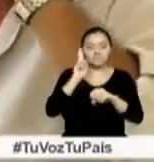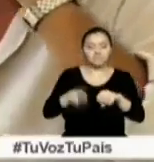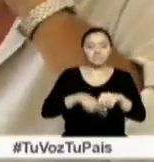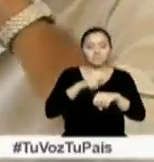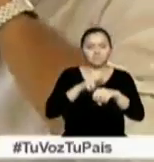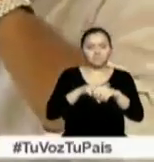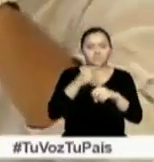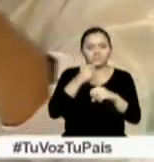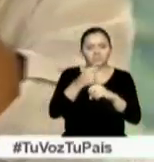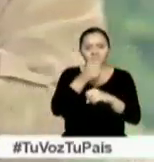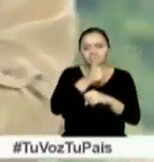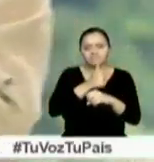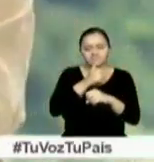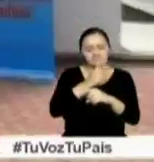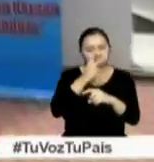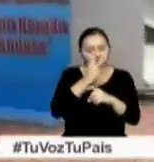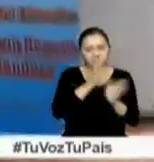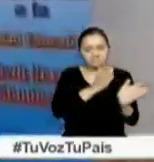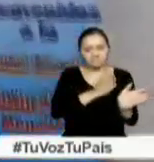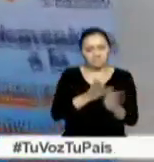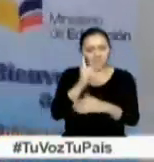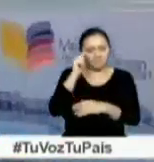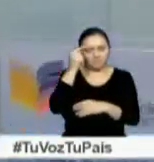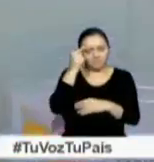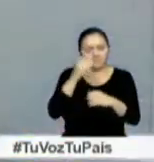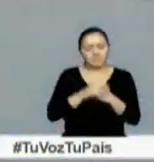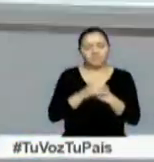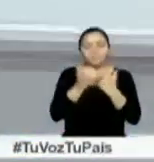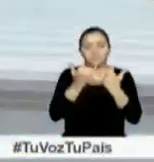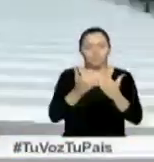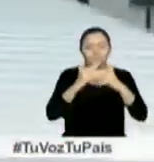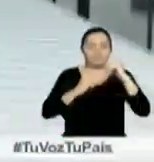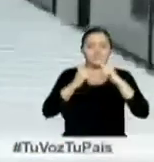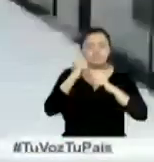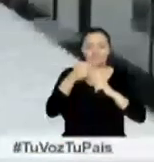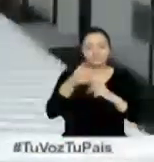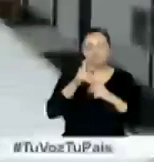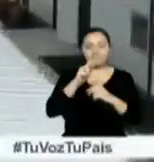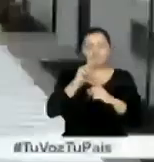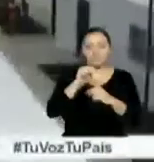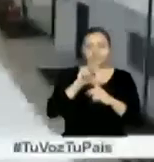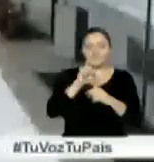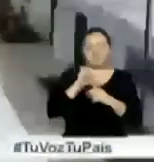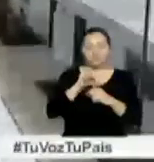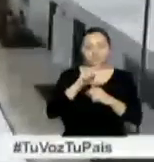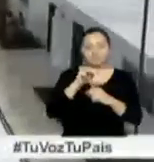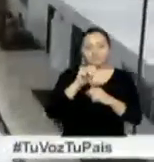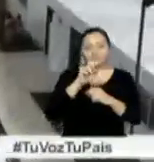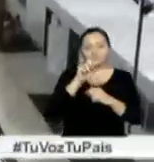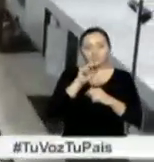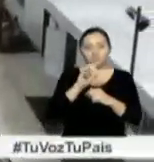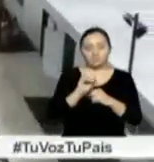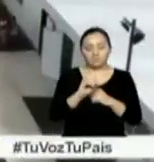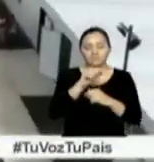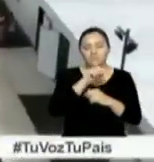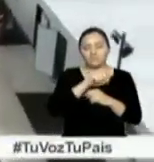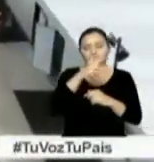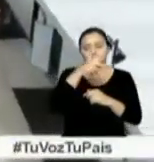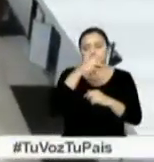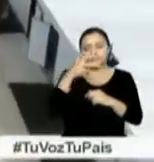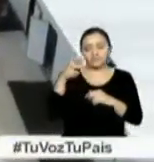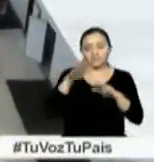quieren privatizar lean el plan de gobierno la unidad educativa Hernán Mendoza Bravo acogerá a 300 estudiantes por